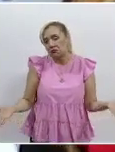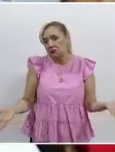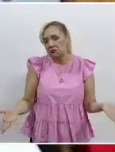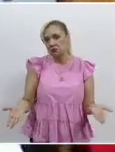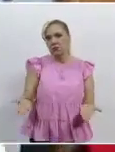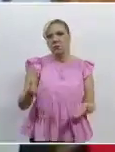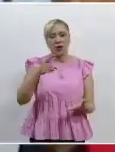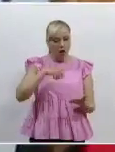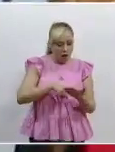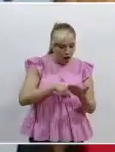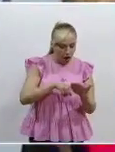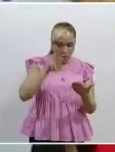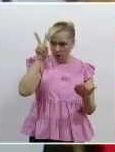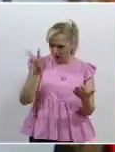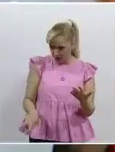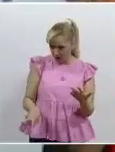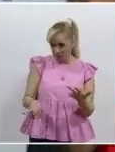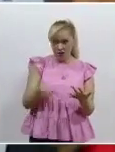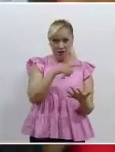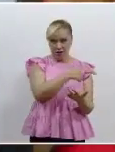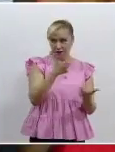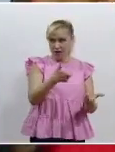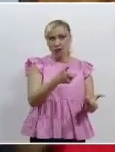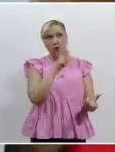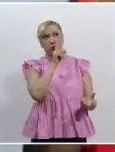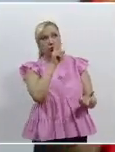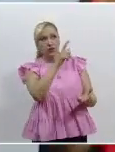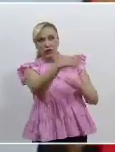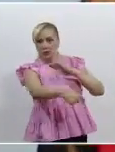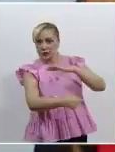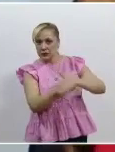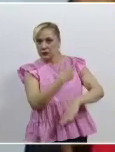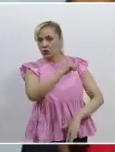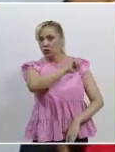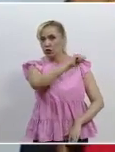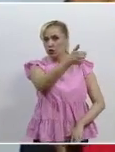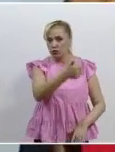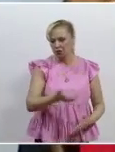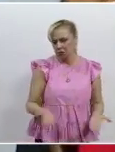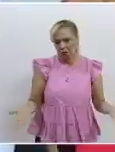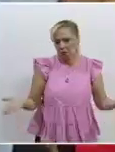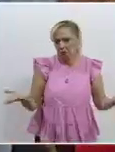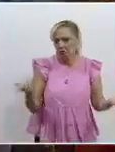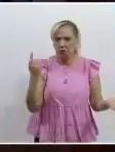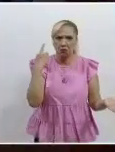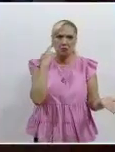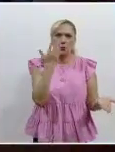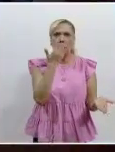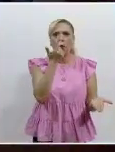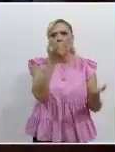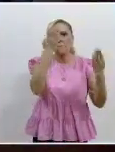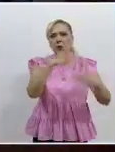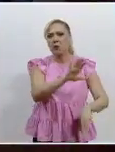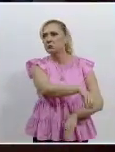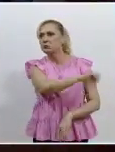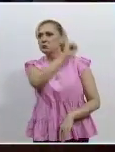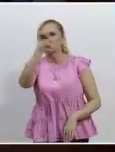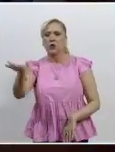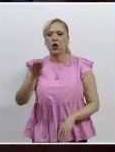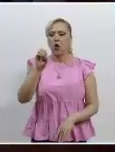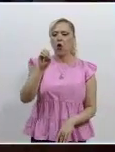encontraron elementos que corroboraran la existencia de recursos de procedencia ilícita y no se identificó el traspaso de estos por parte de la